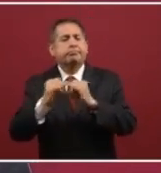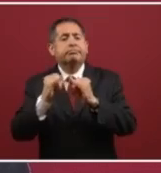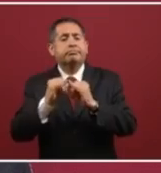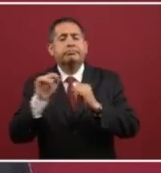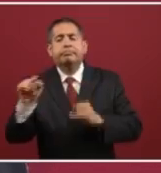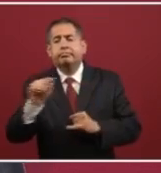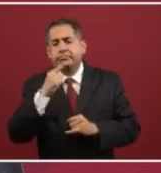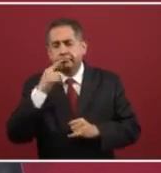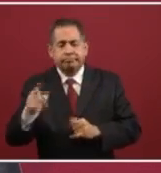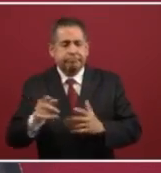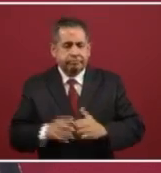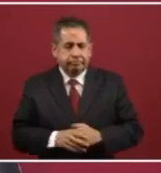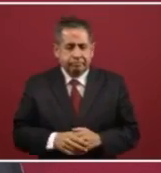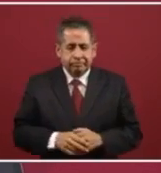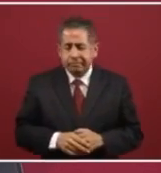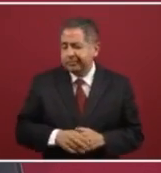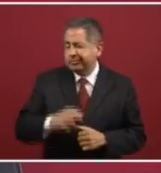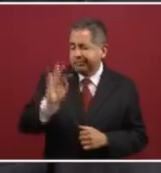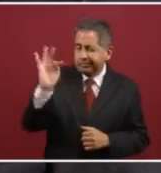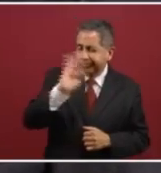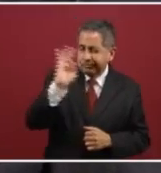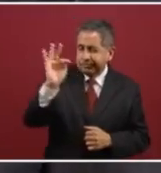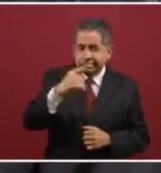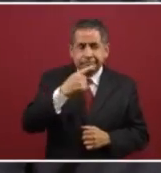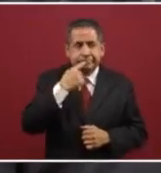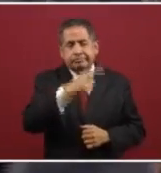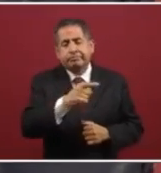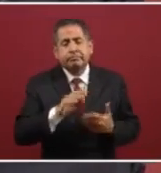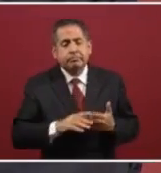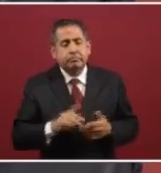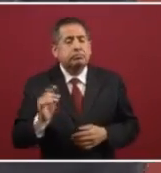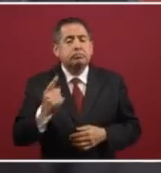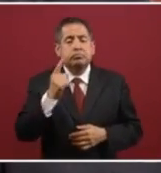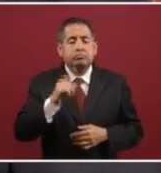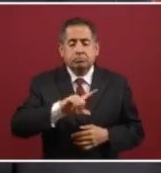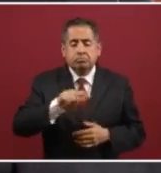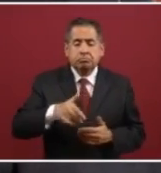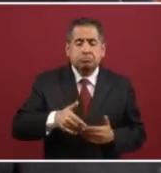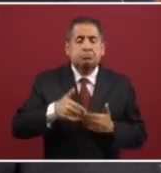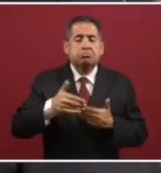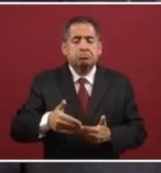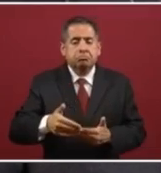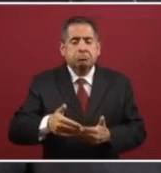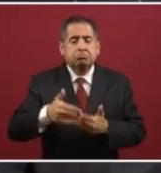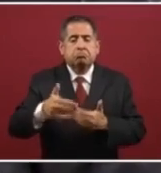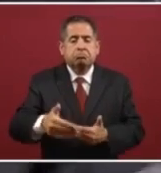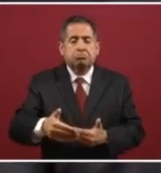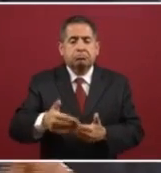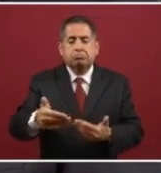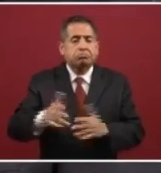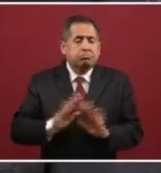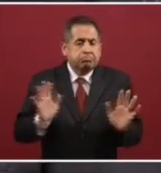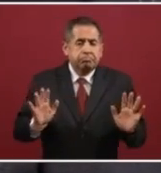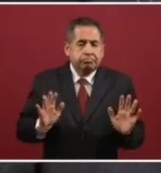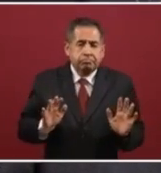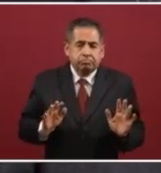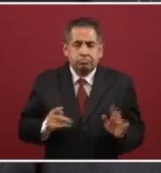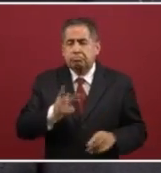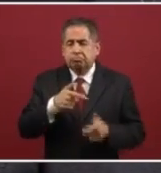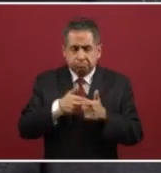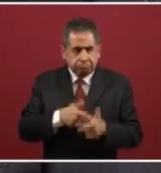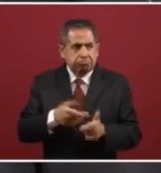lo más que lograrían serían demorar y el proyecto